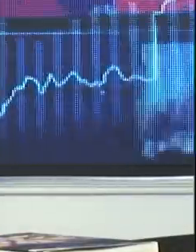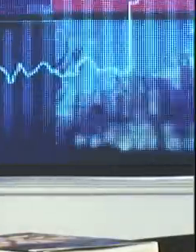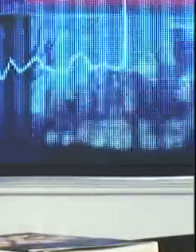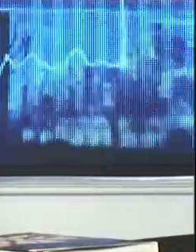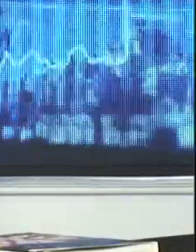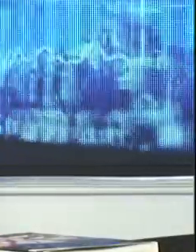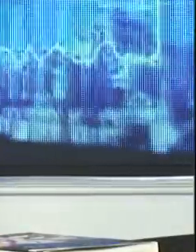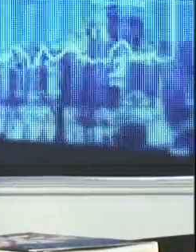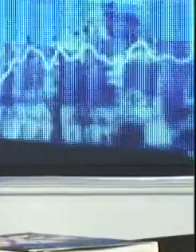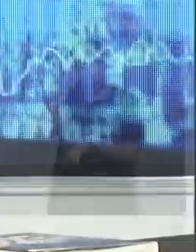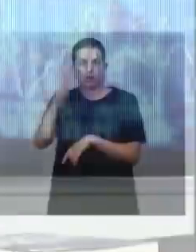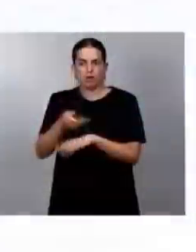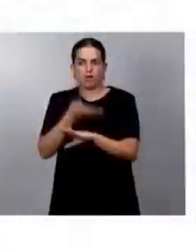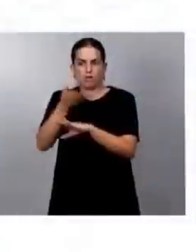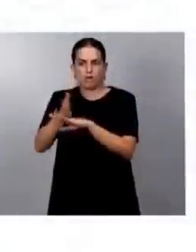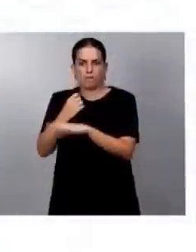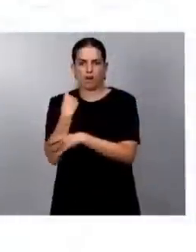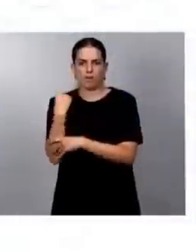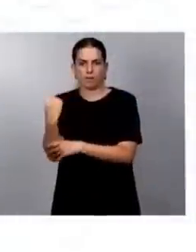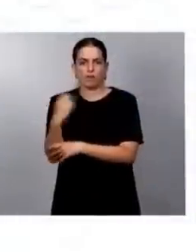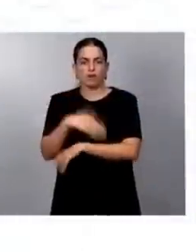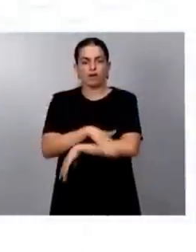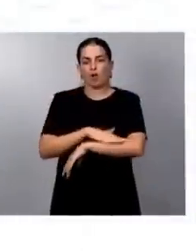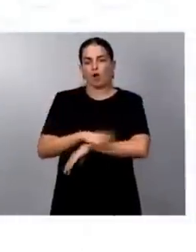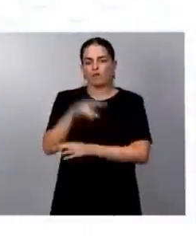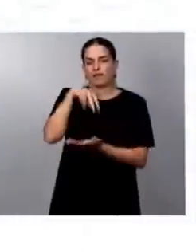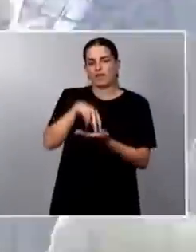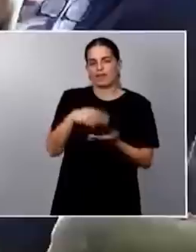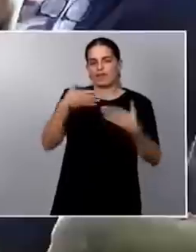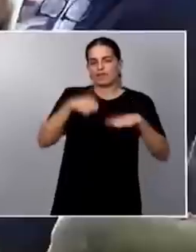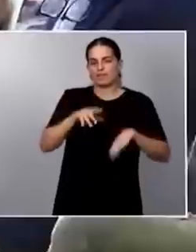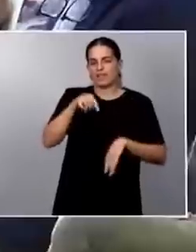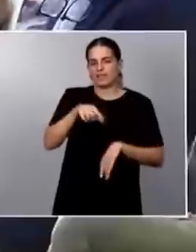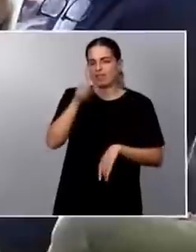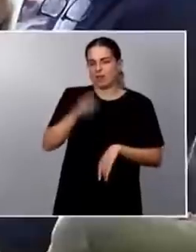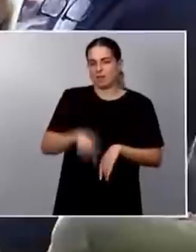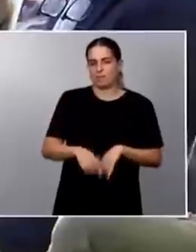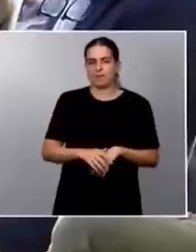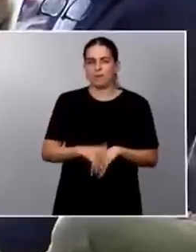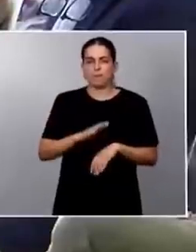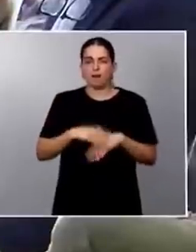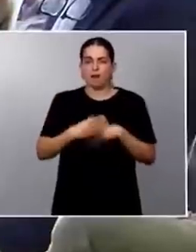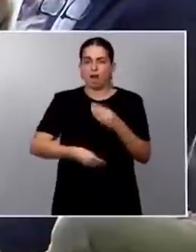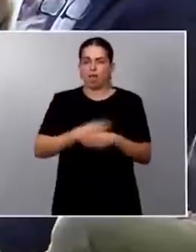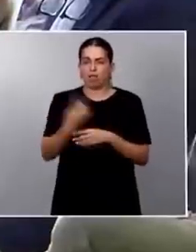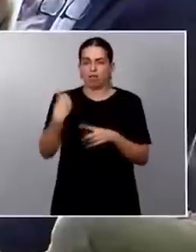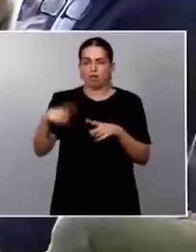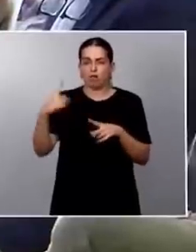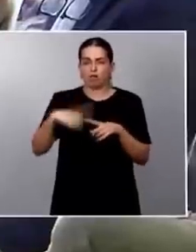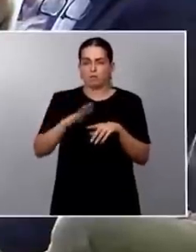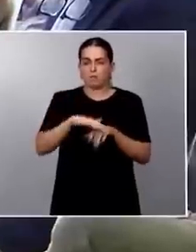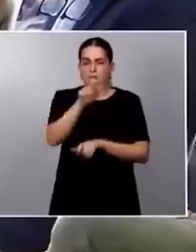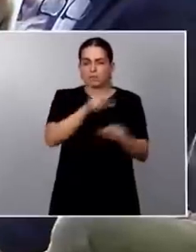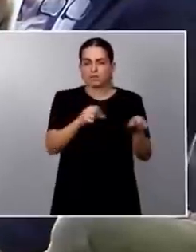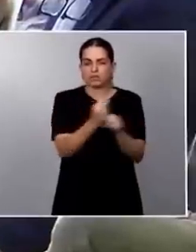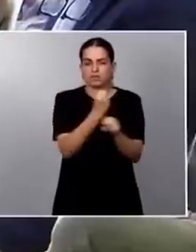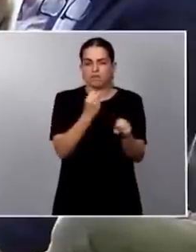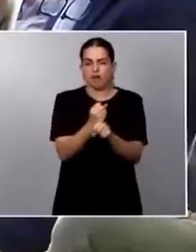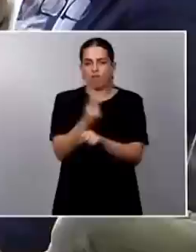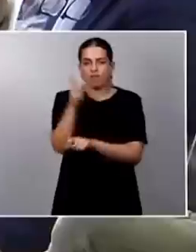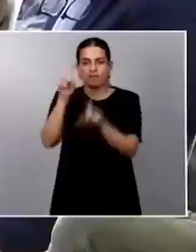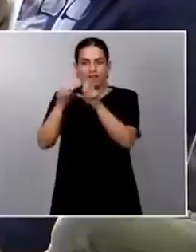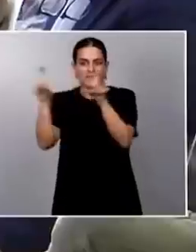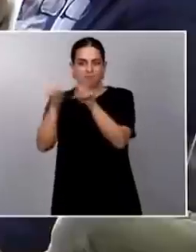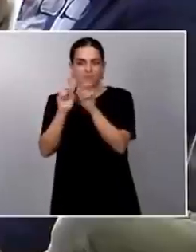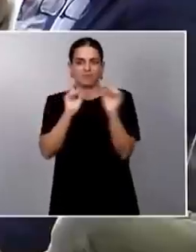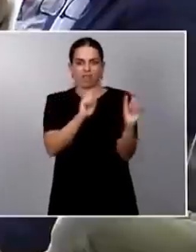Pedro Sánchez ha hecho hoy el balance semestral de la acción de gobierno en este día de cierre de curso. El presidente, a